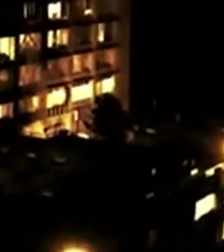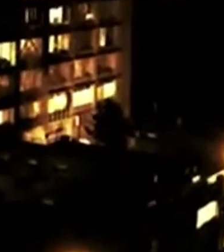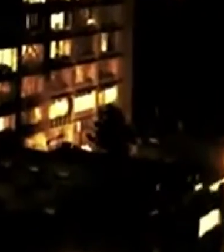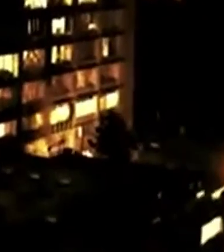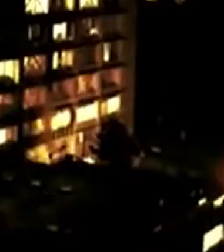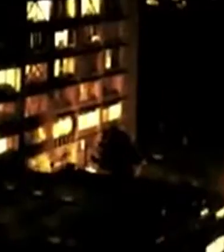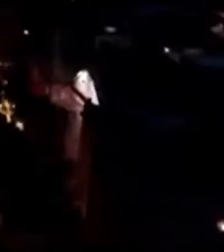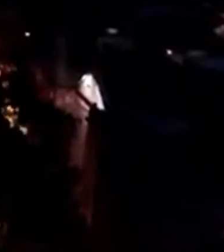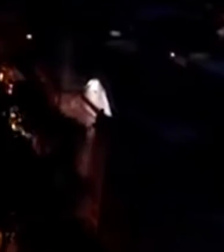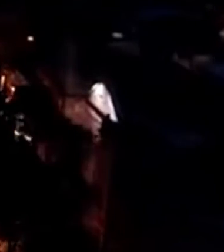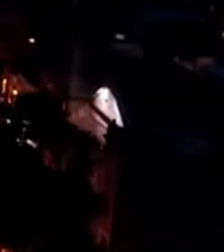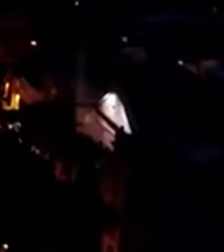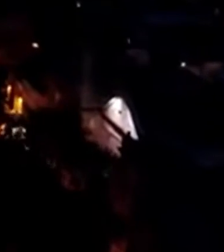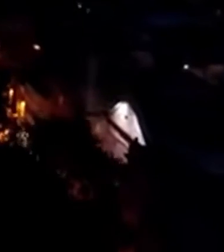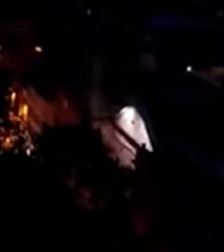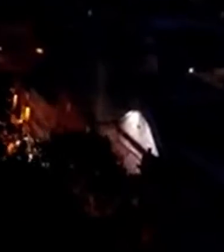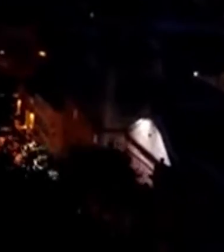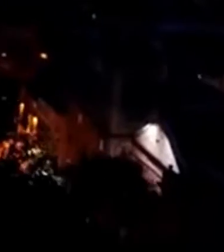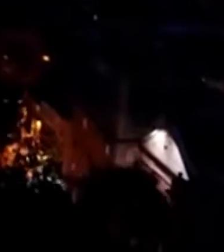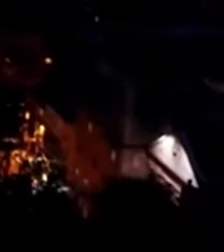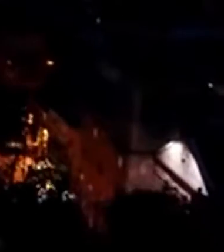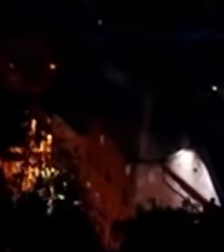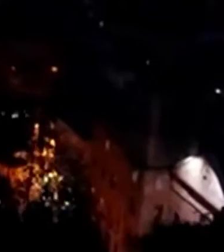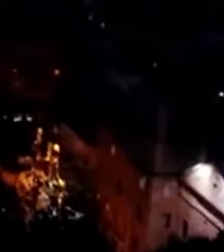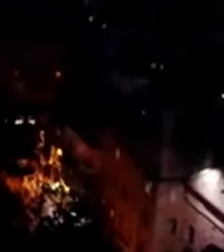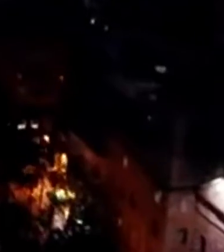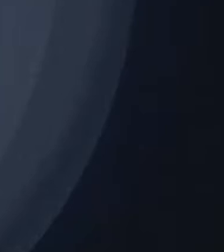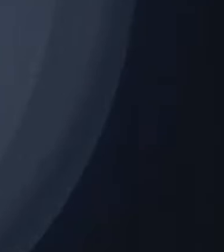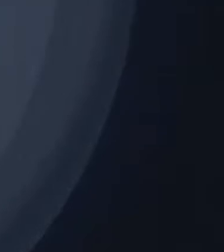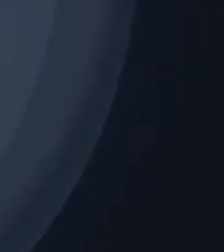RTVC Noticias. Emisión central.